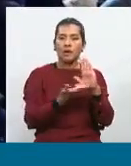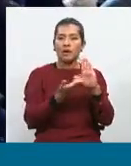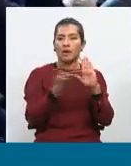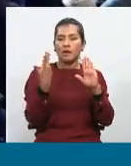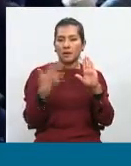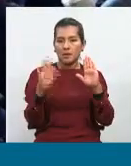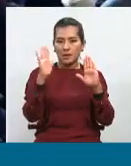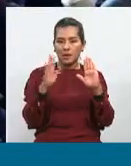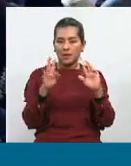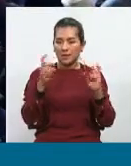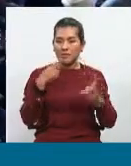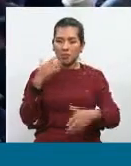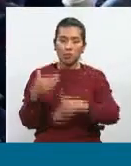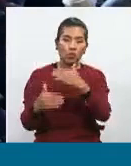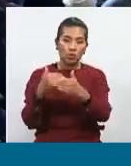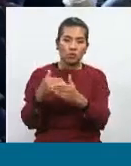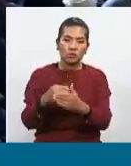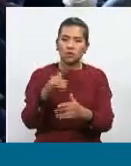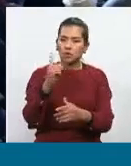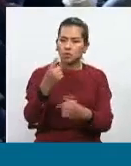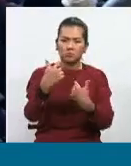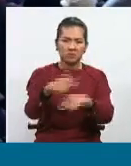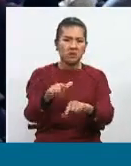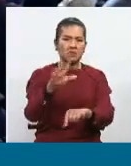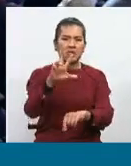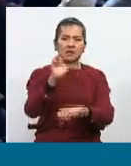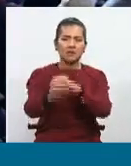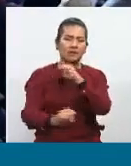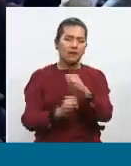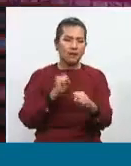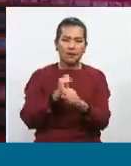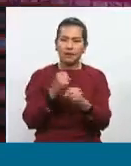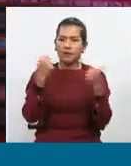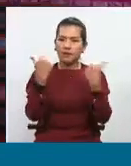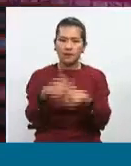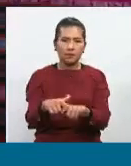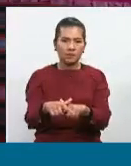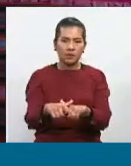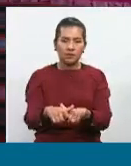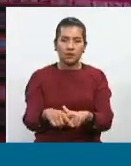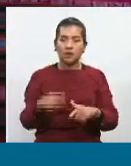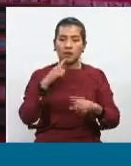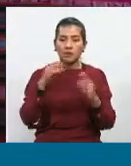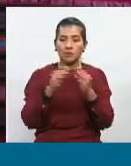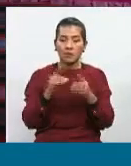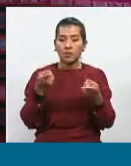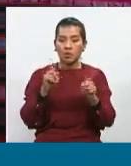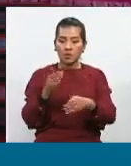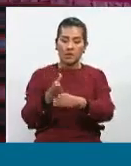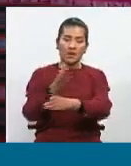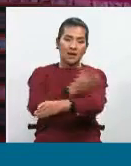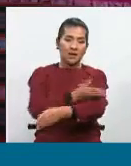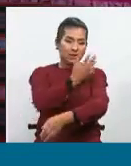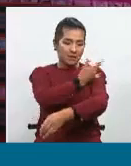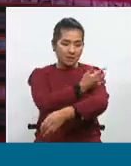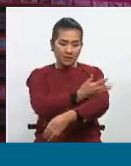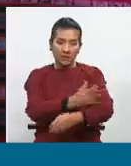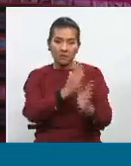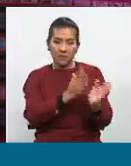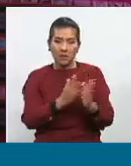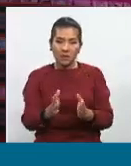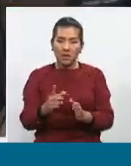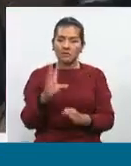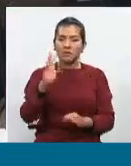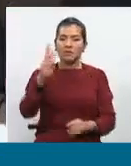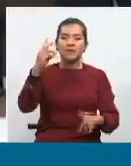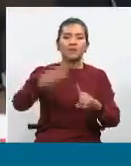puede demorar más de 3 años. Un proceso penal no puede, en su etapa preparatoria, durar más de